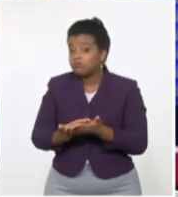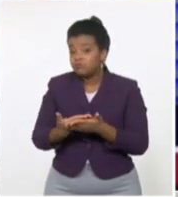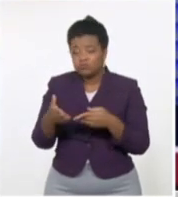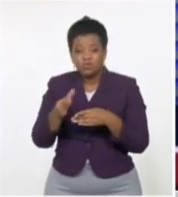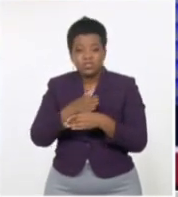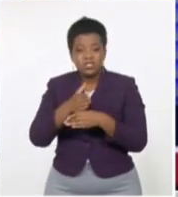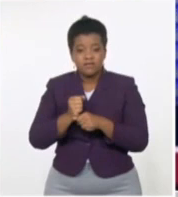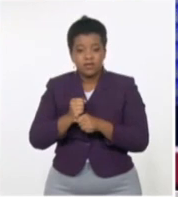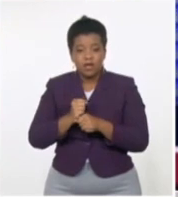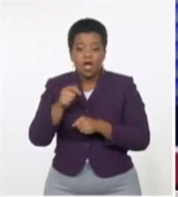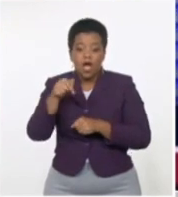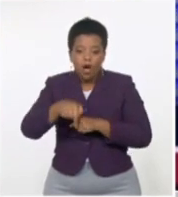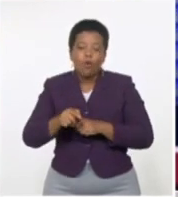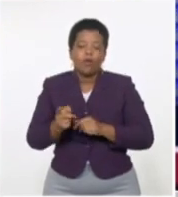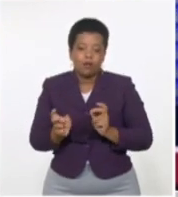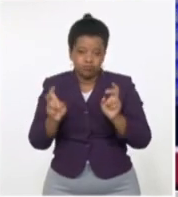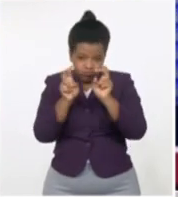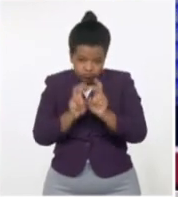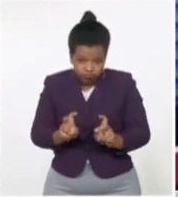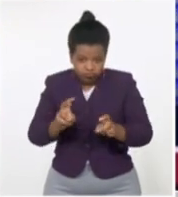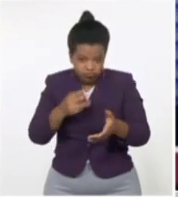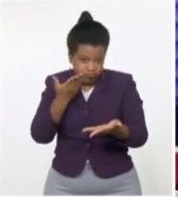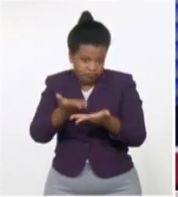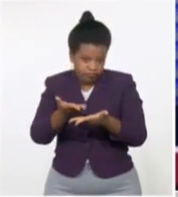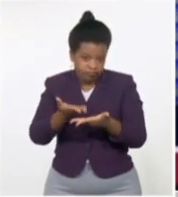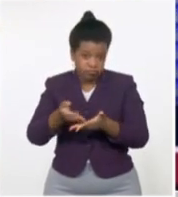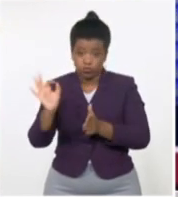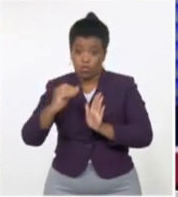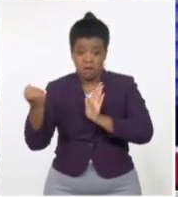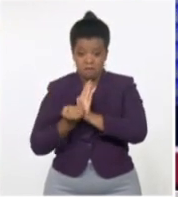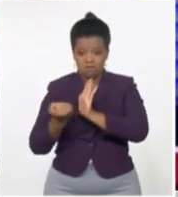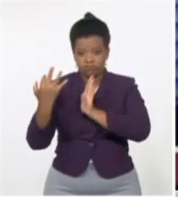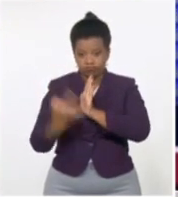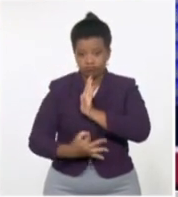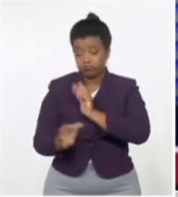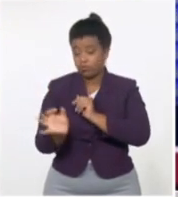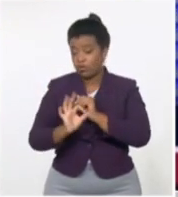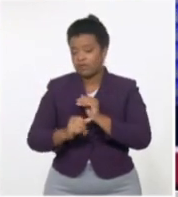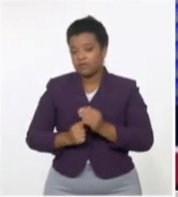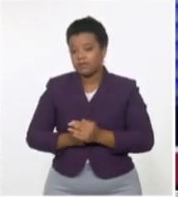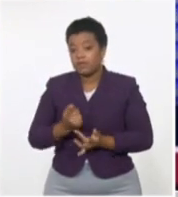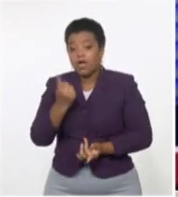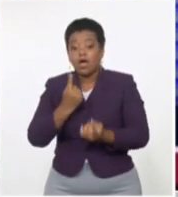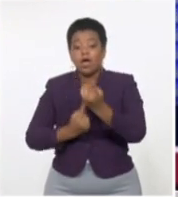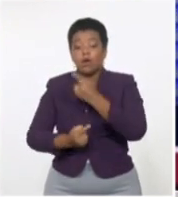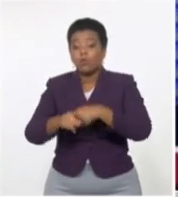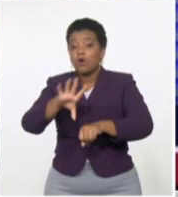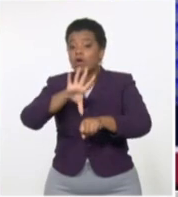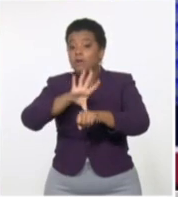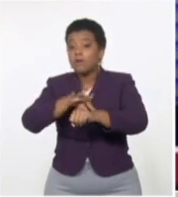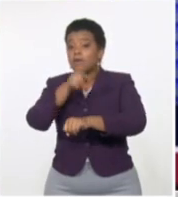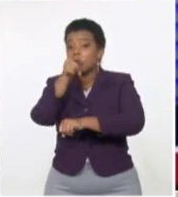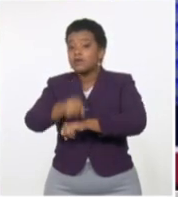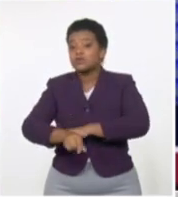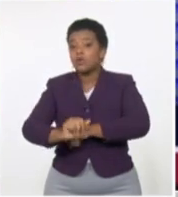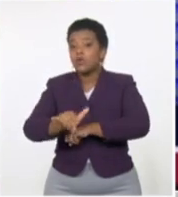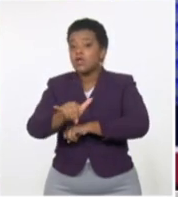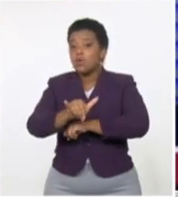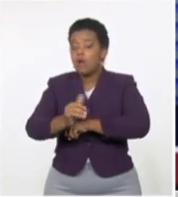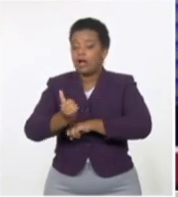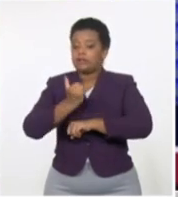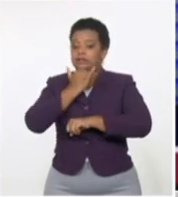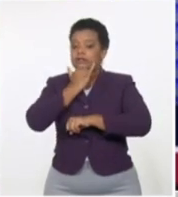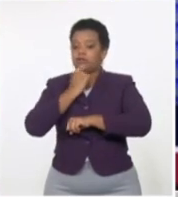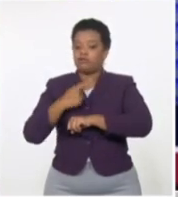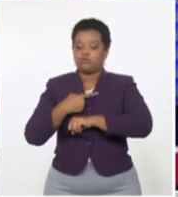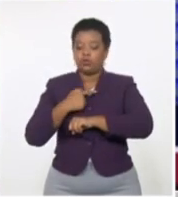que Abdala todavía está en estudio, no está registrado todavía. Y hay determinadas patologías y determinadas condiciones del individuo que van a hacer que nosotros